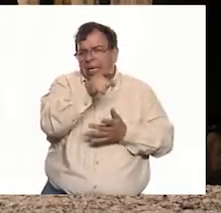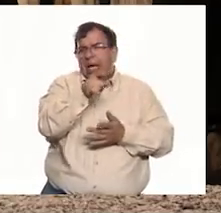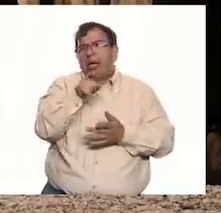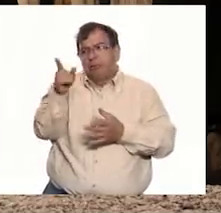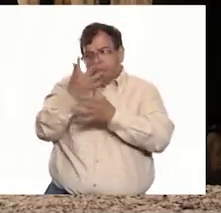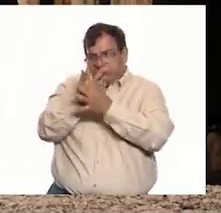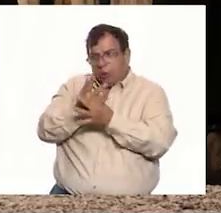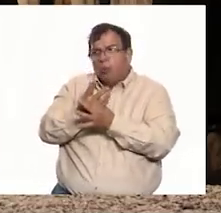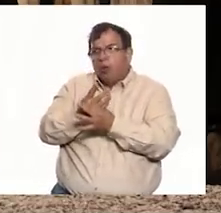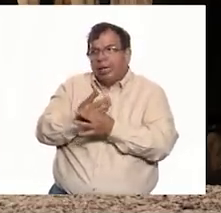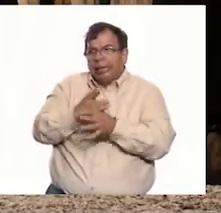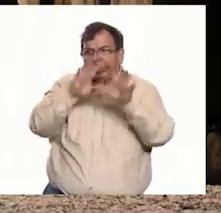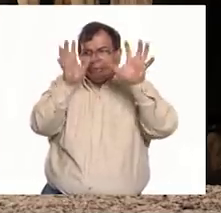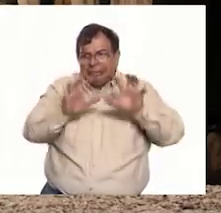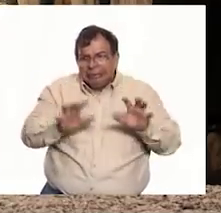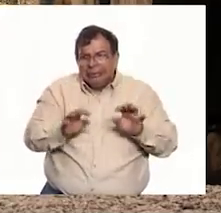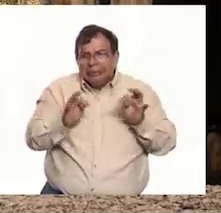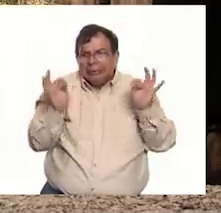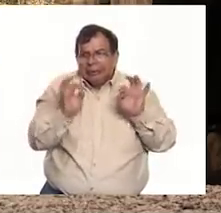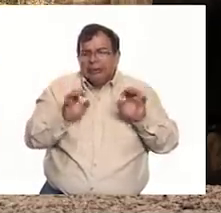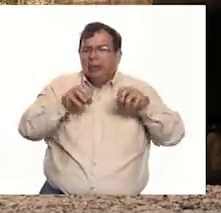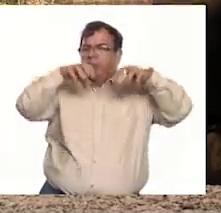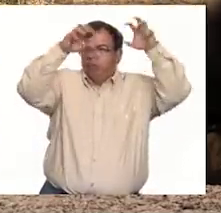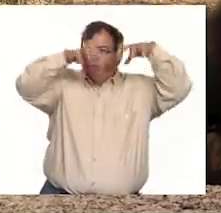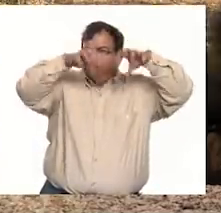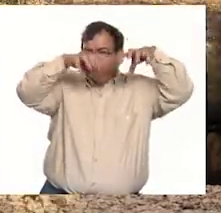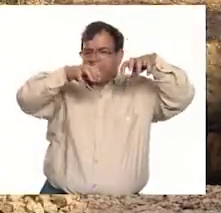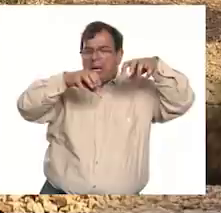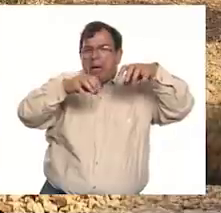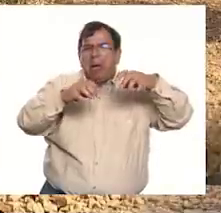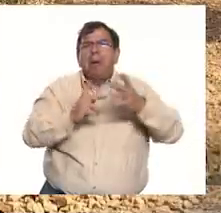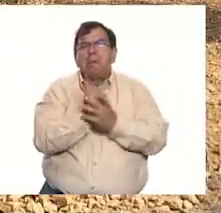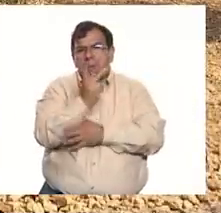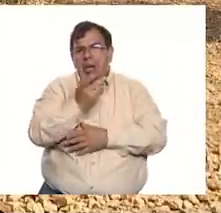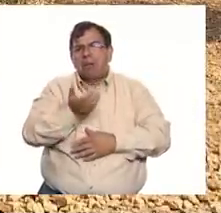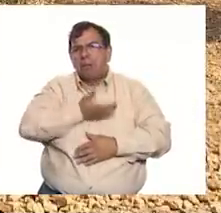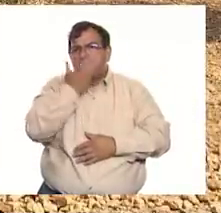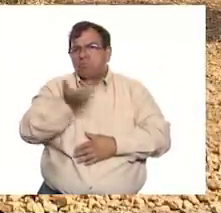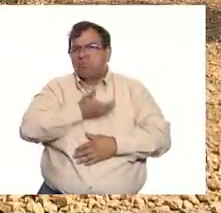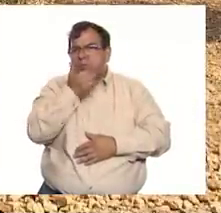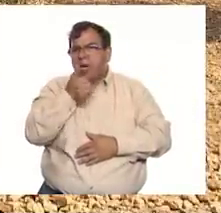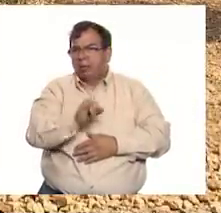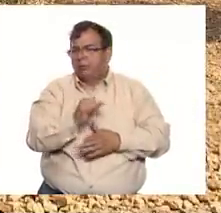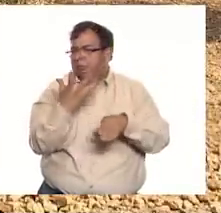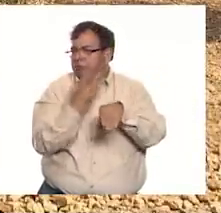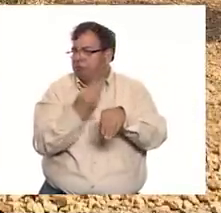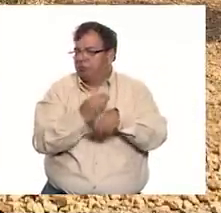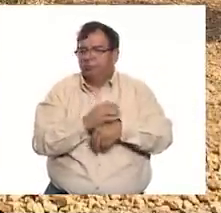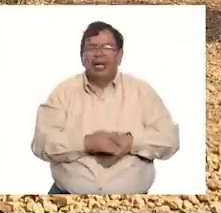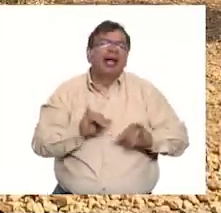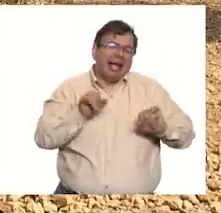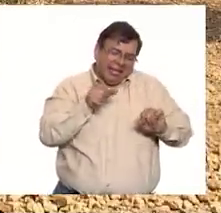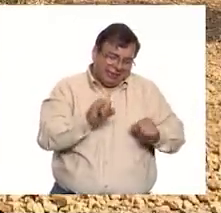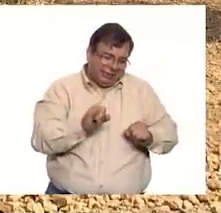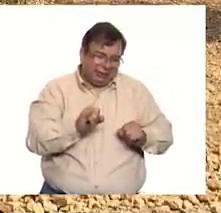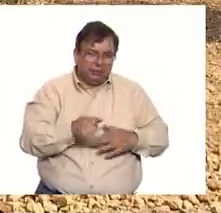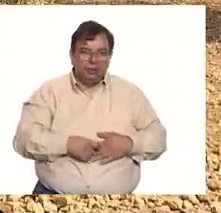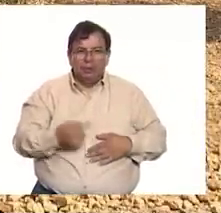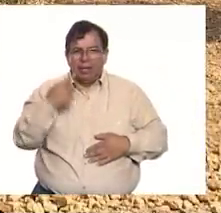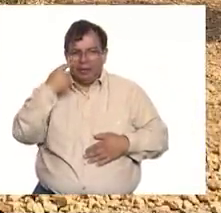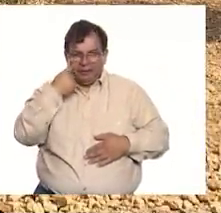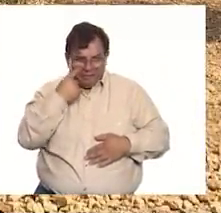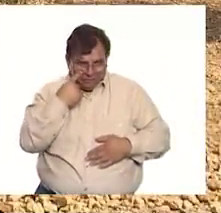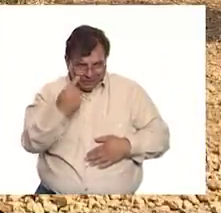debe a que llueve en invierno y las plantas están adaptadas a esas condiciones. Así es. Mira, aquí tenemos una